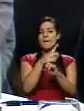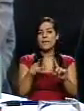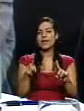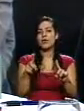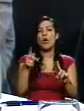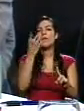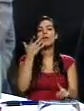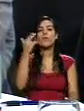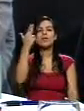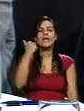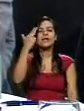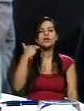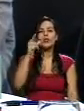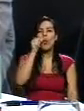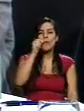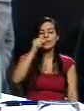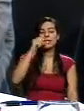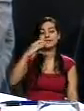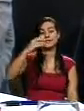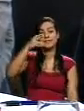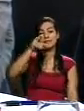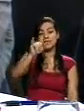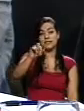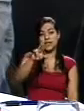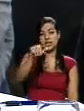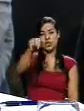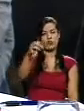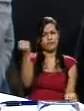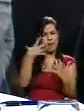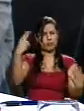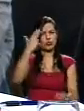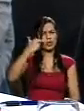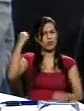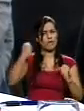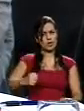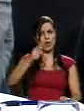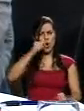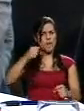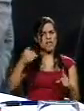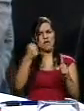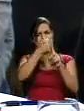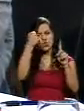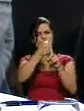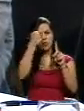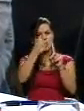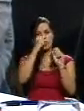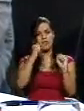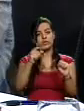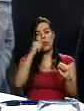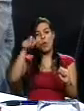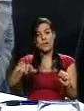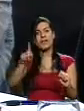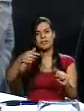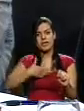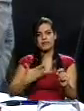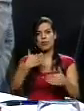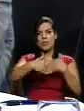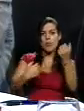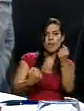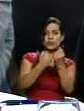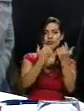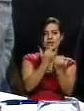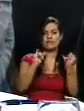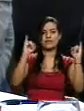José Leonardo Chirino en 1795. Esto revela que entre las clases populares también había florecido la